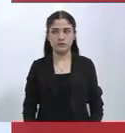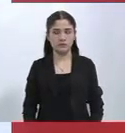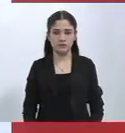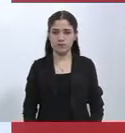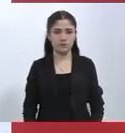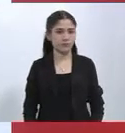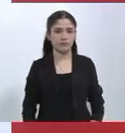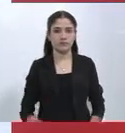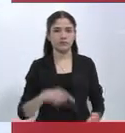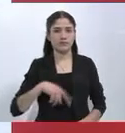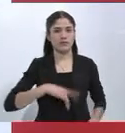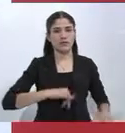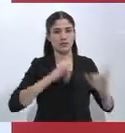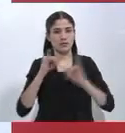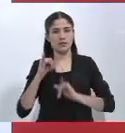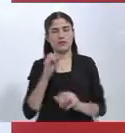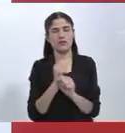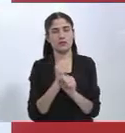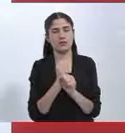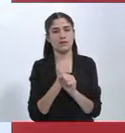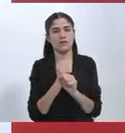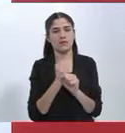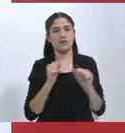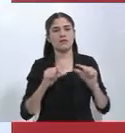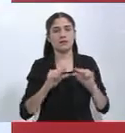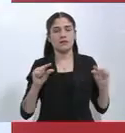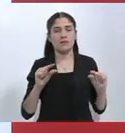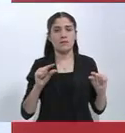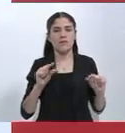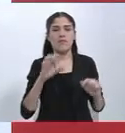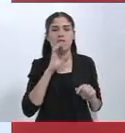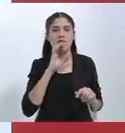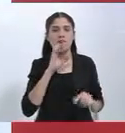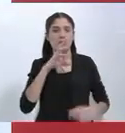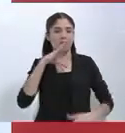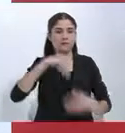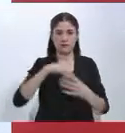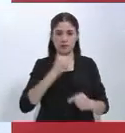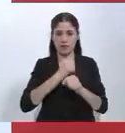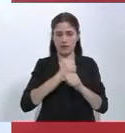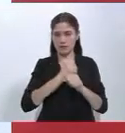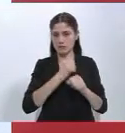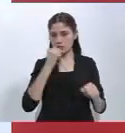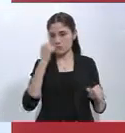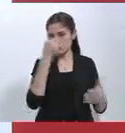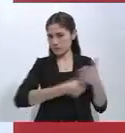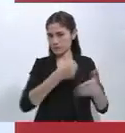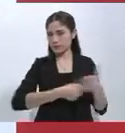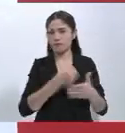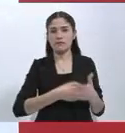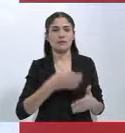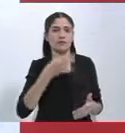medio por día, ¿verdad? Entre microtráfico y macrotráfico. Se dio una incautación récord de